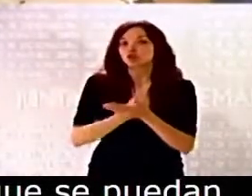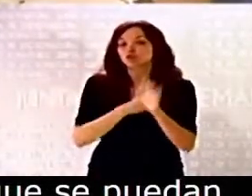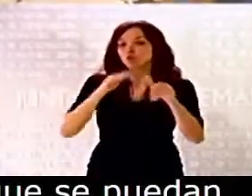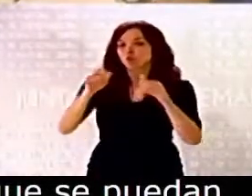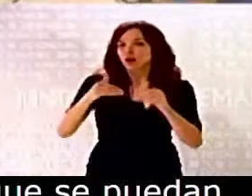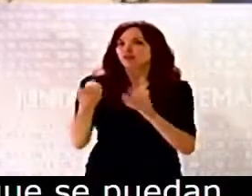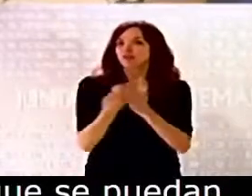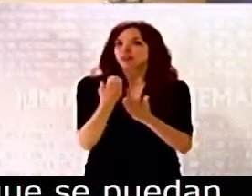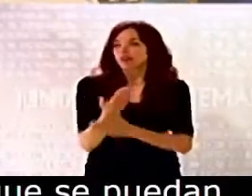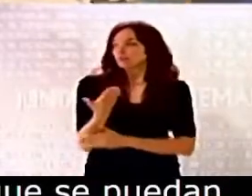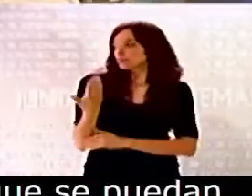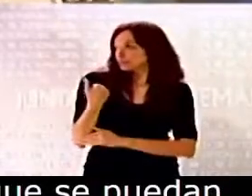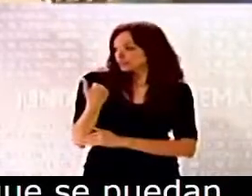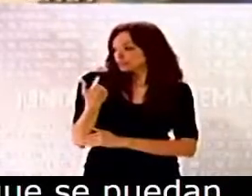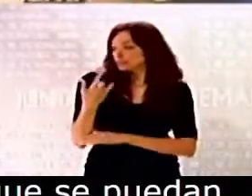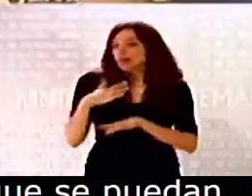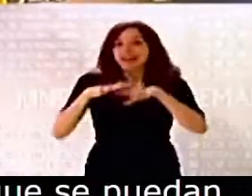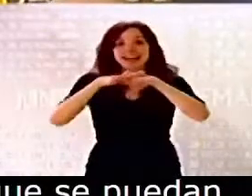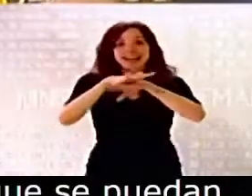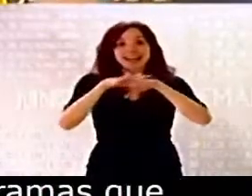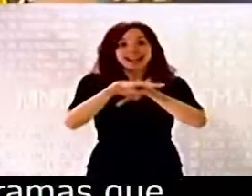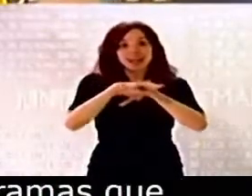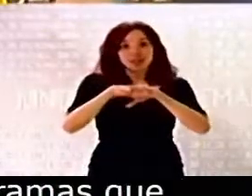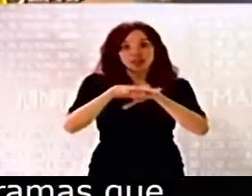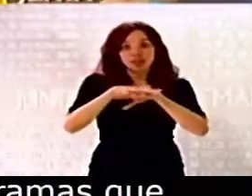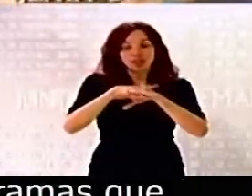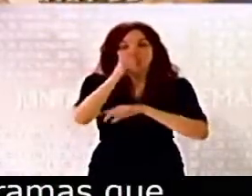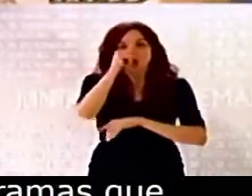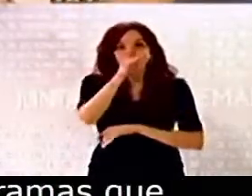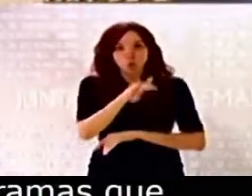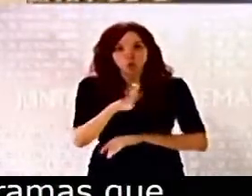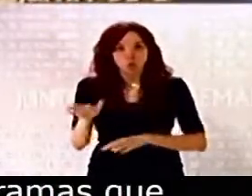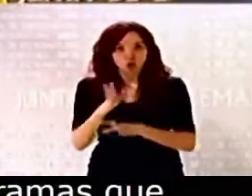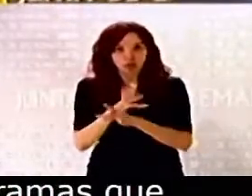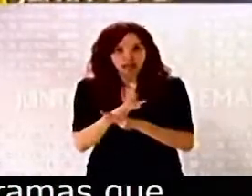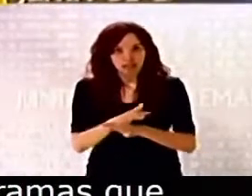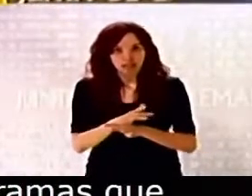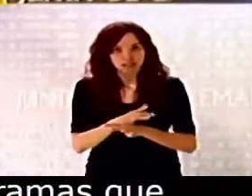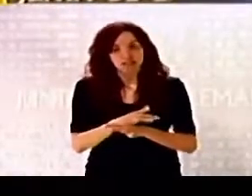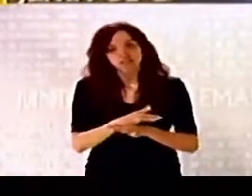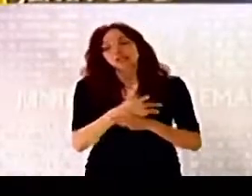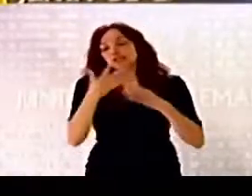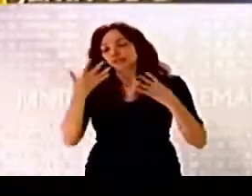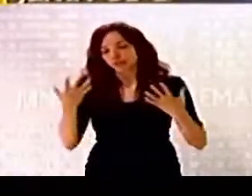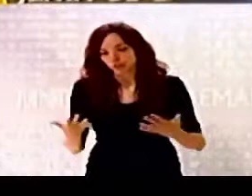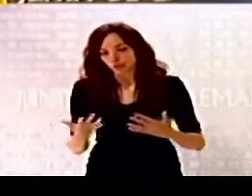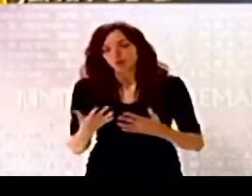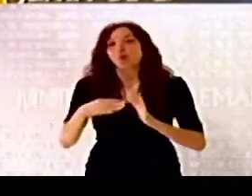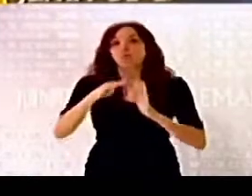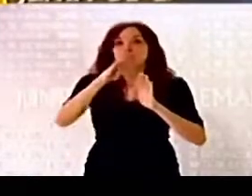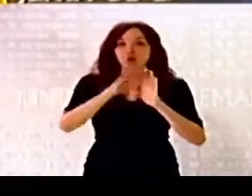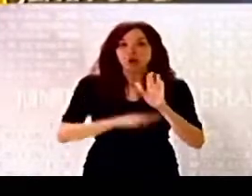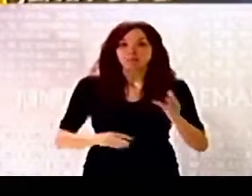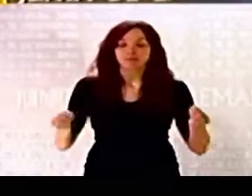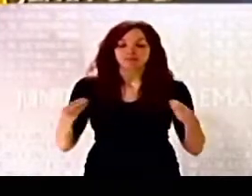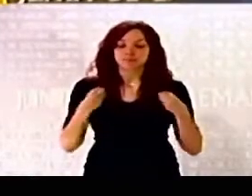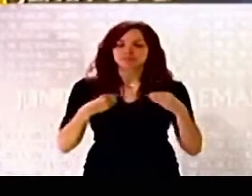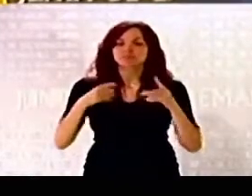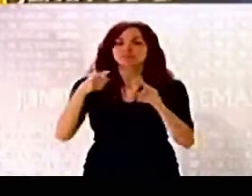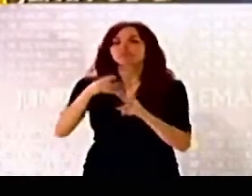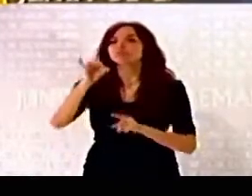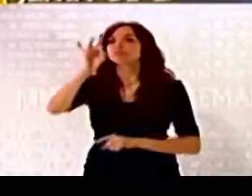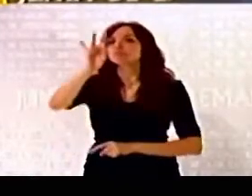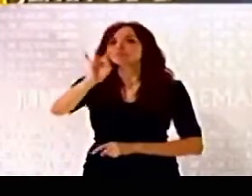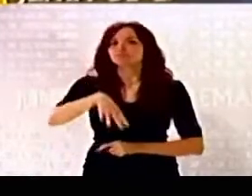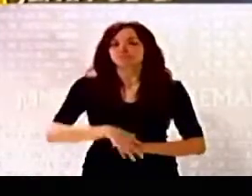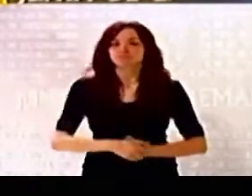ya unos días, que es la red de ludotecas. Por tanto, este programa Diviértete va destinado a jóvenes